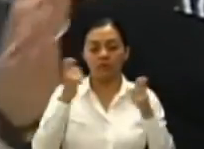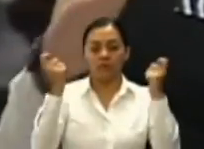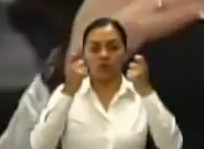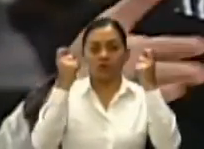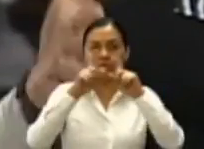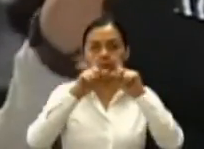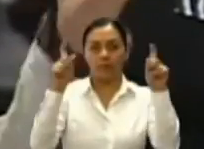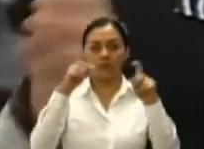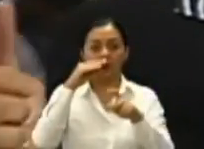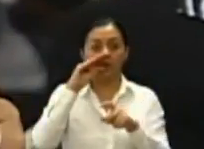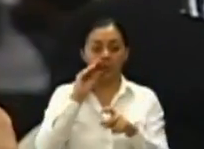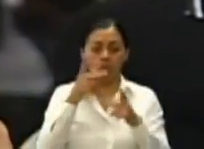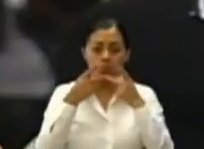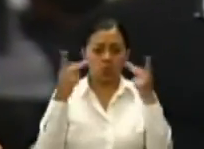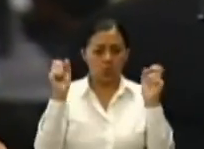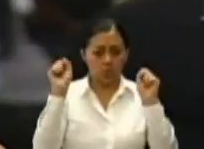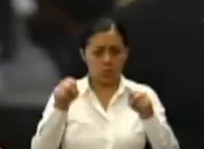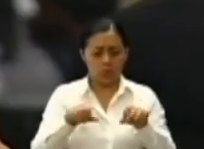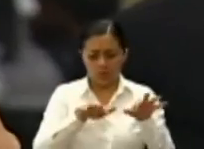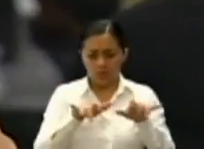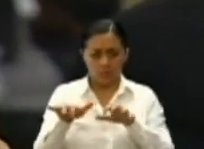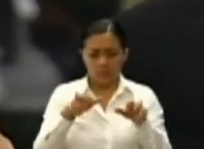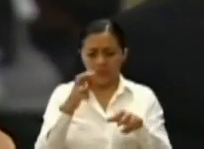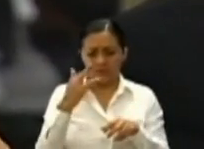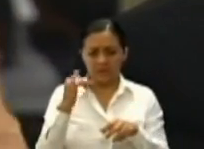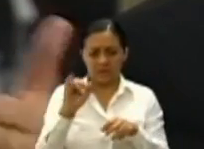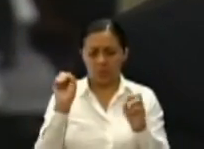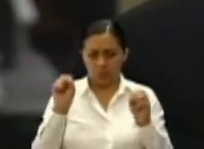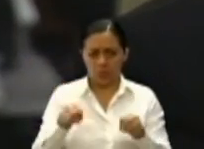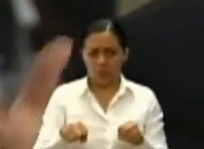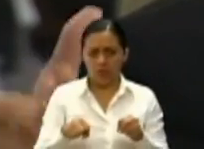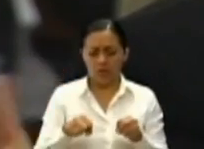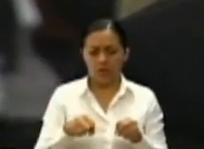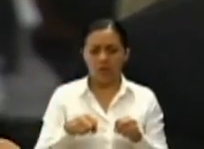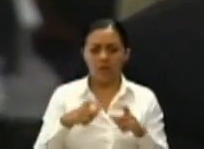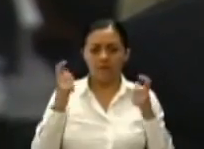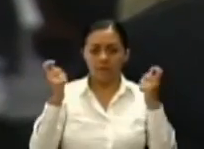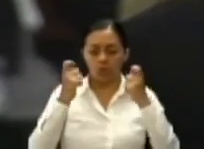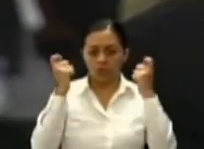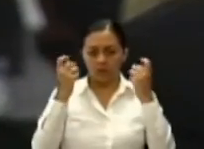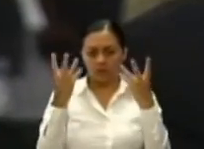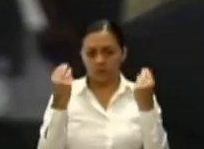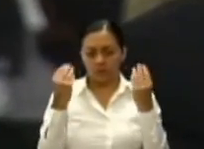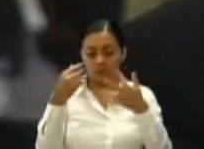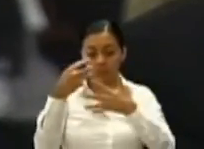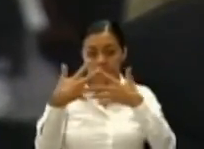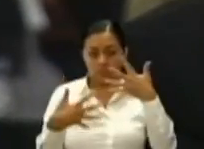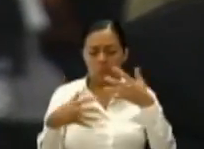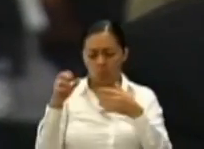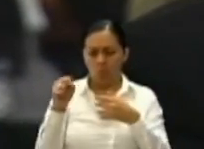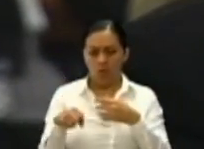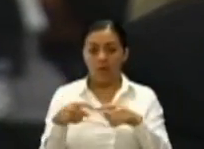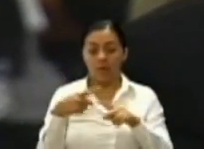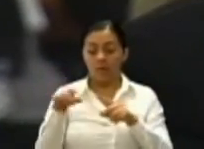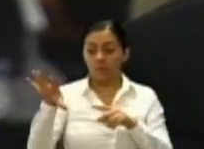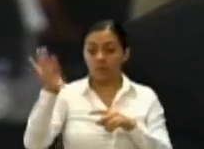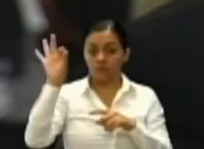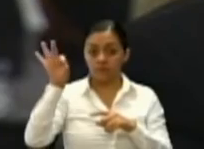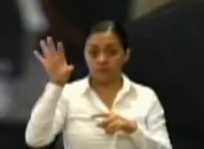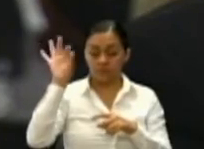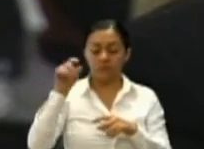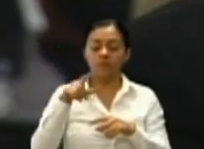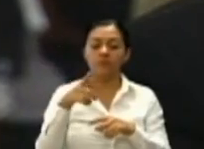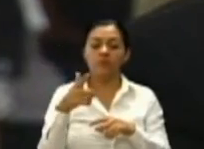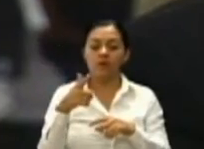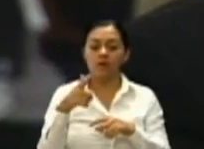que obviamente es un dato público usted se puede meter a los datos de panamá de los registros públicos de fundaciones este te lo pueden sacar encontramos que el lugar en el